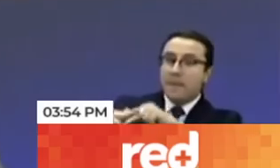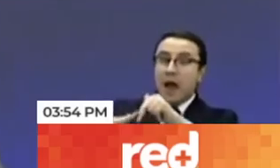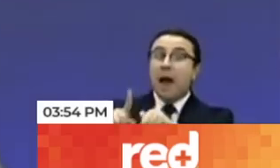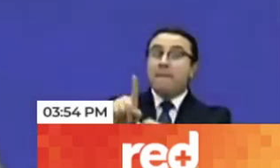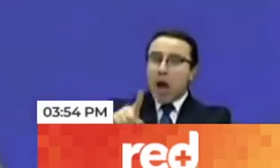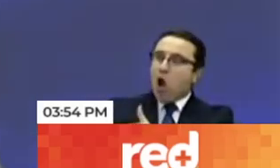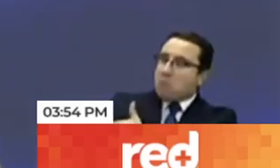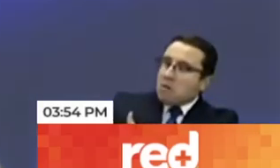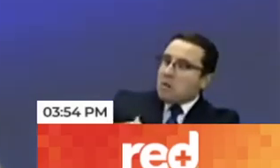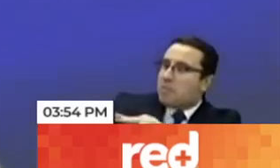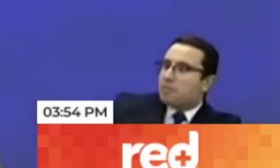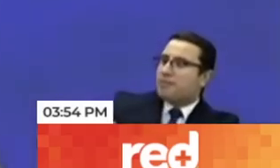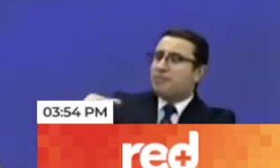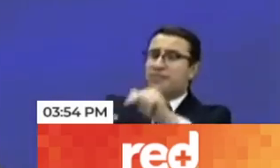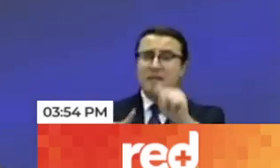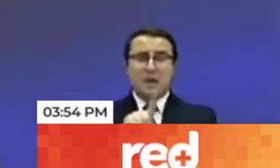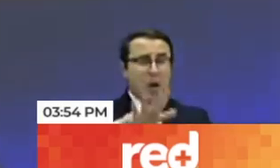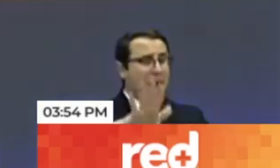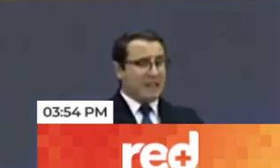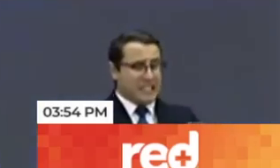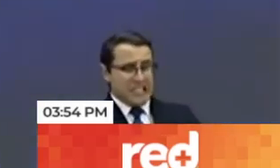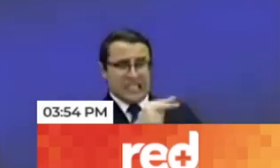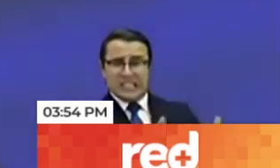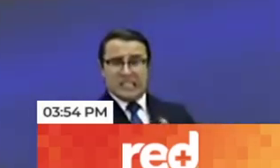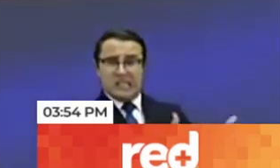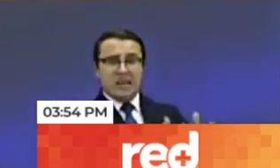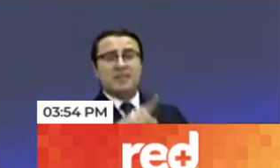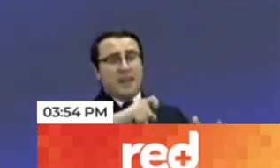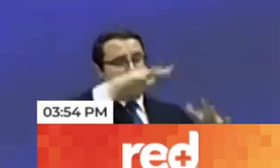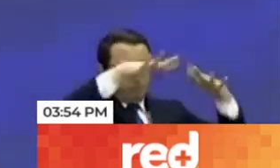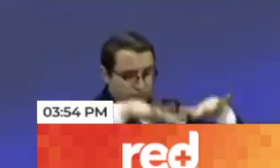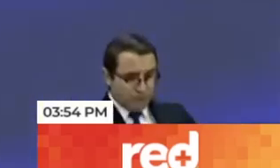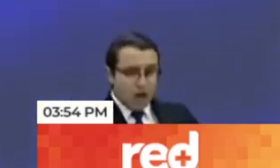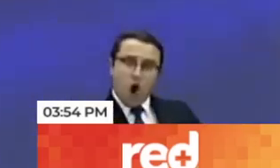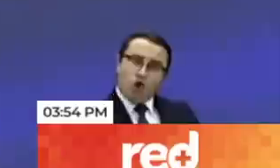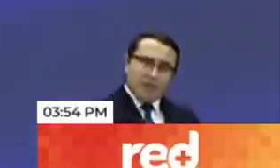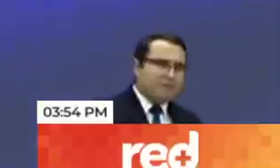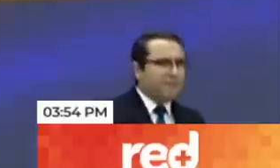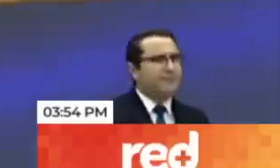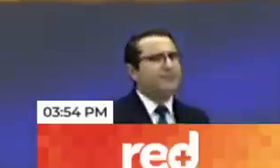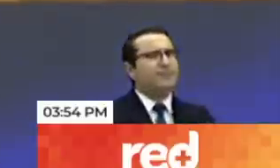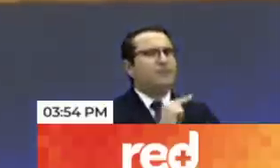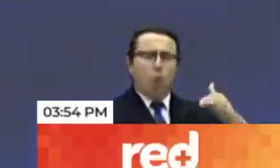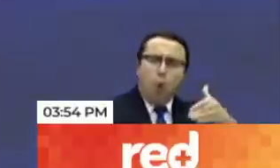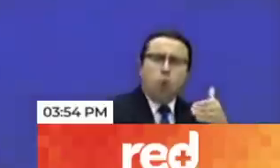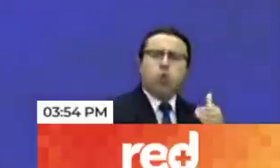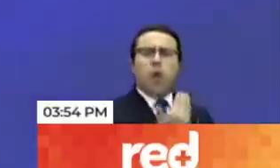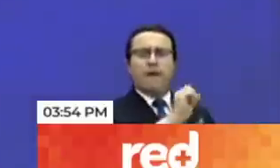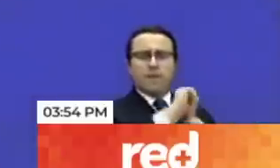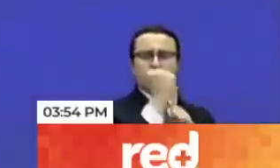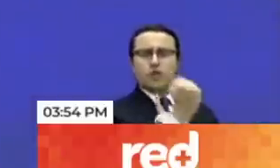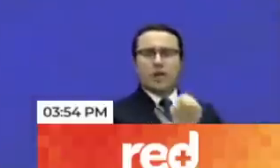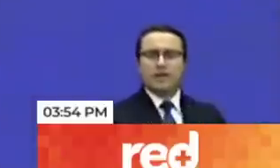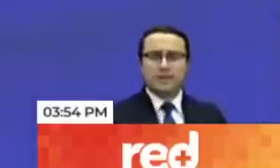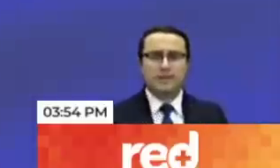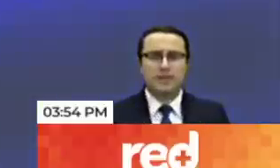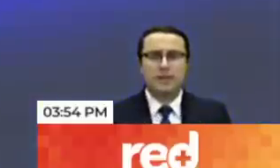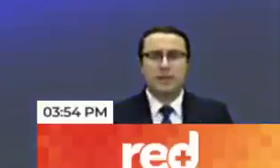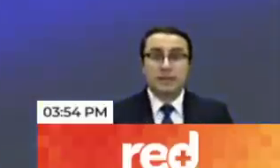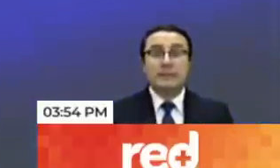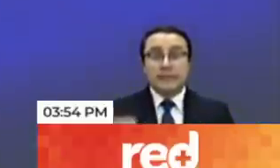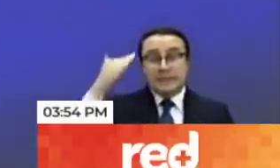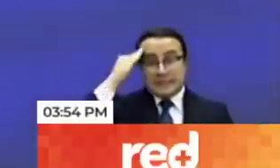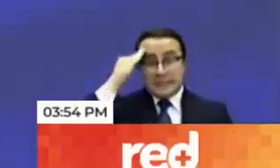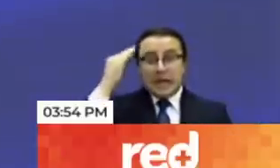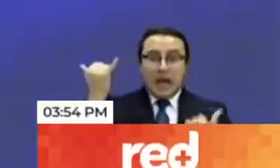para reconstruir nuevos cimientos sociales. No será fácil. Tenemos que responder a unas enormes expectativas en medio de un